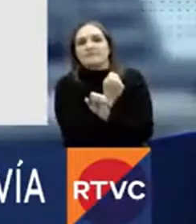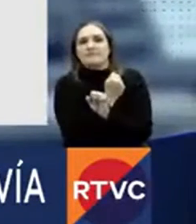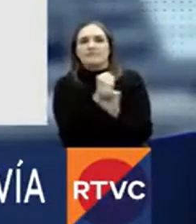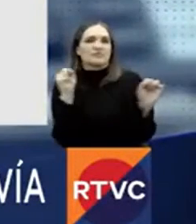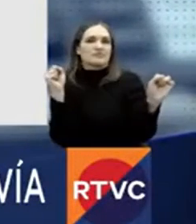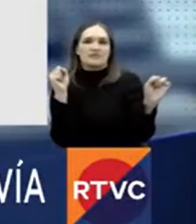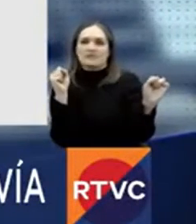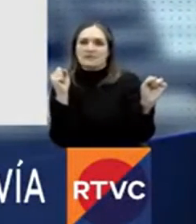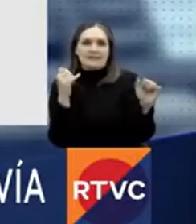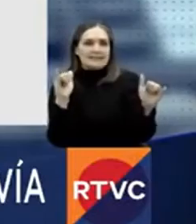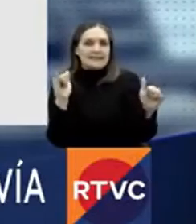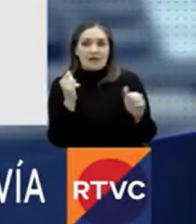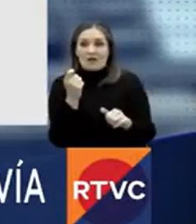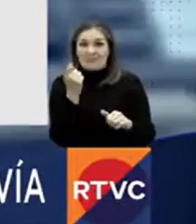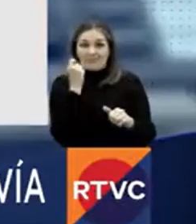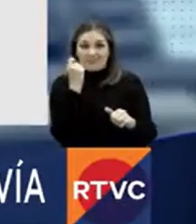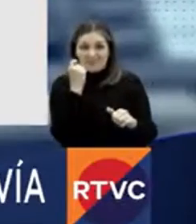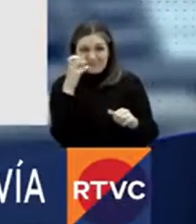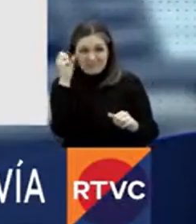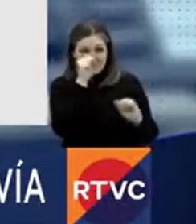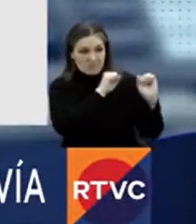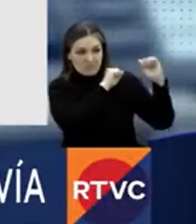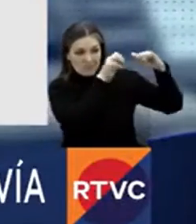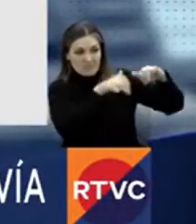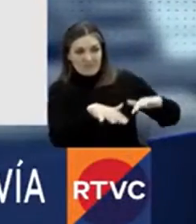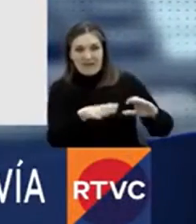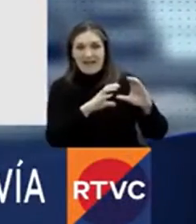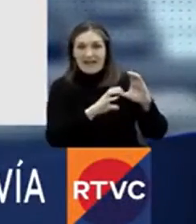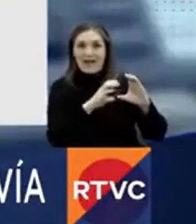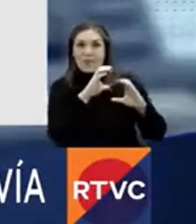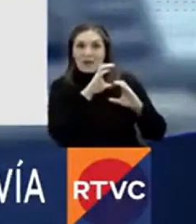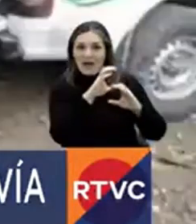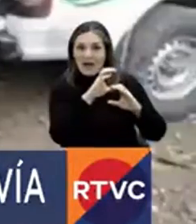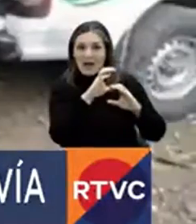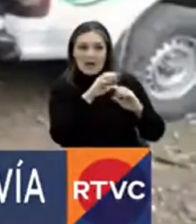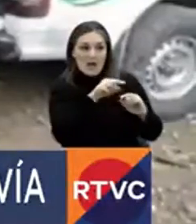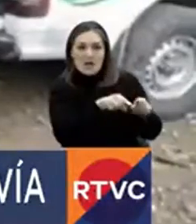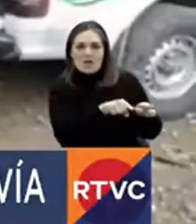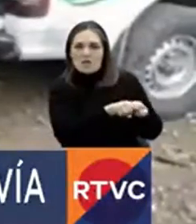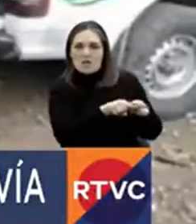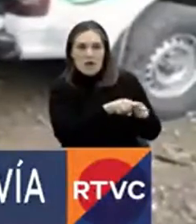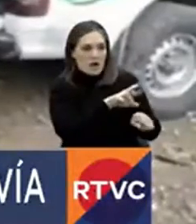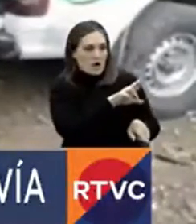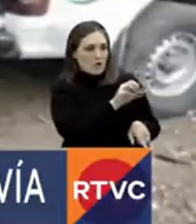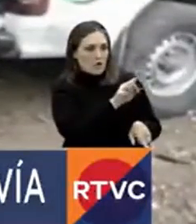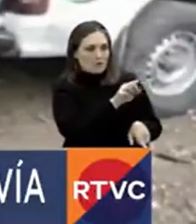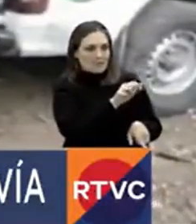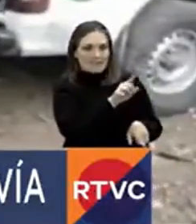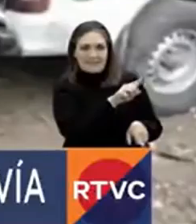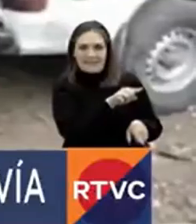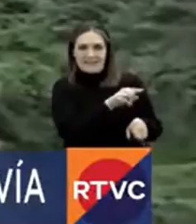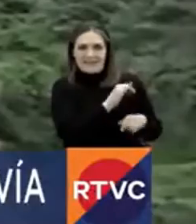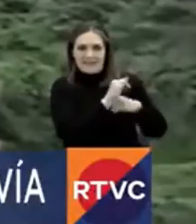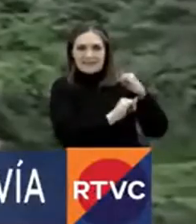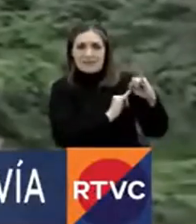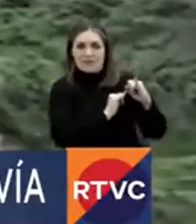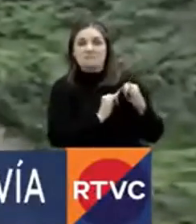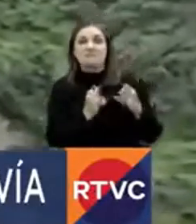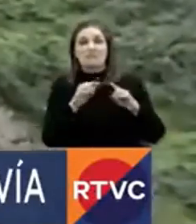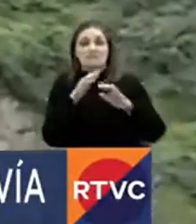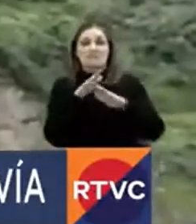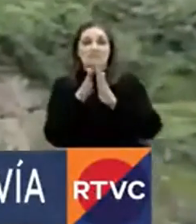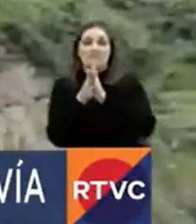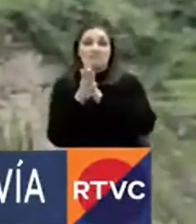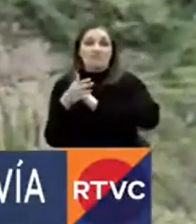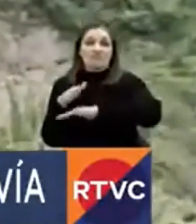con el último suceso que pasó en Rosas, ¿no? Con el tema de la pérdida también de la vía internacional. Por último, la autoridad tradicional señaló que en los